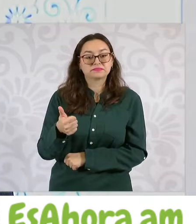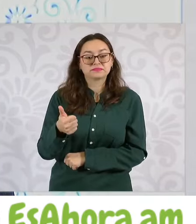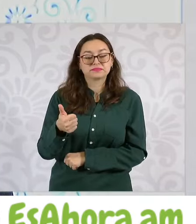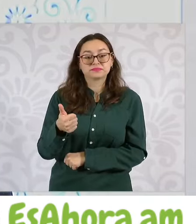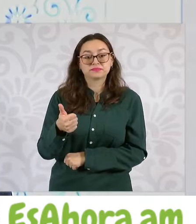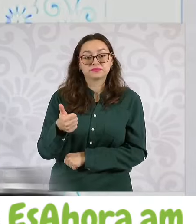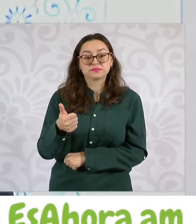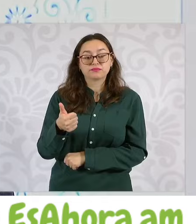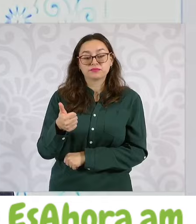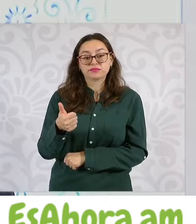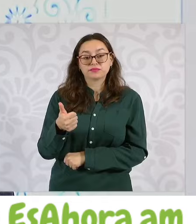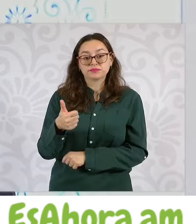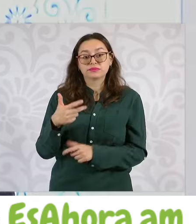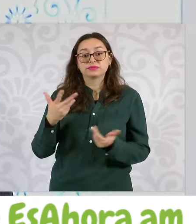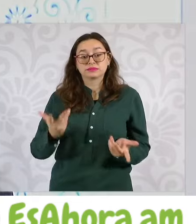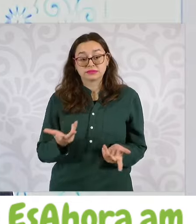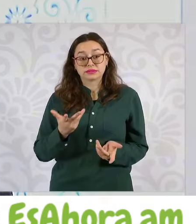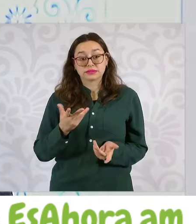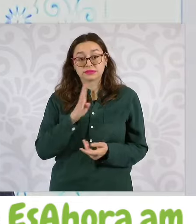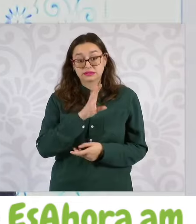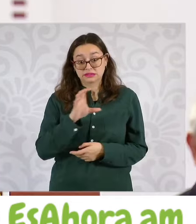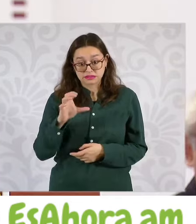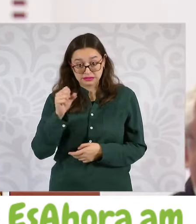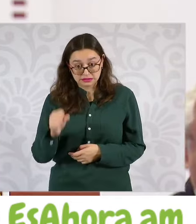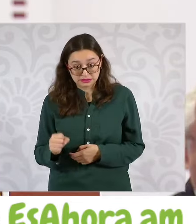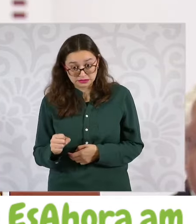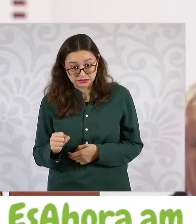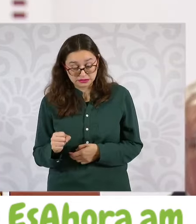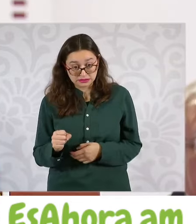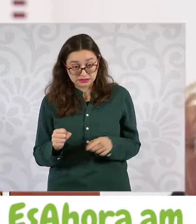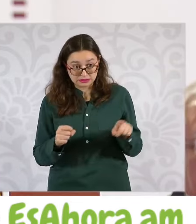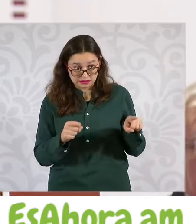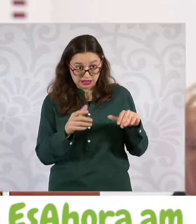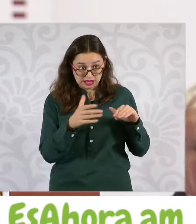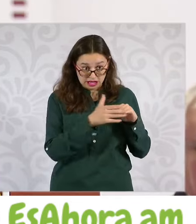en Baja Sur, en Los Cabos, como